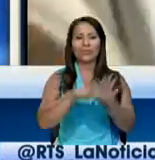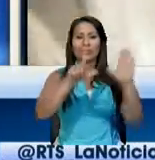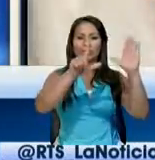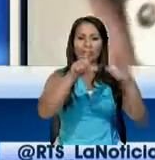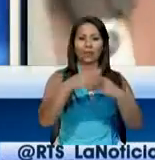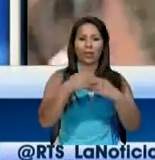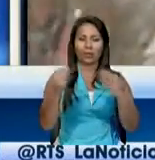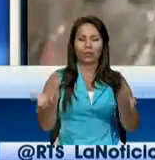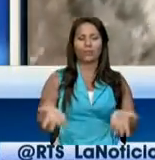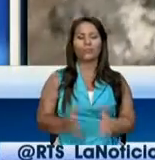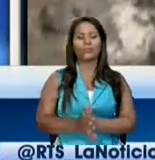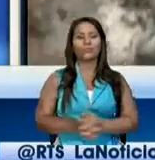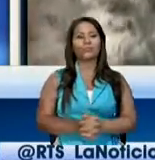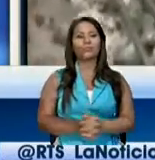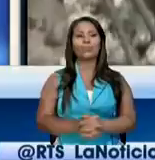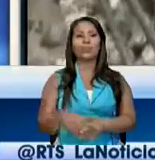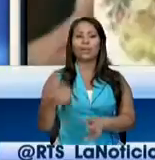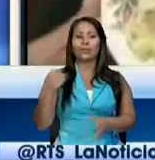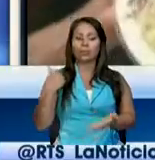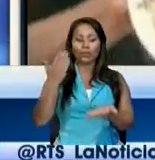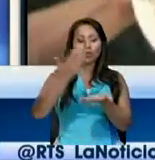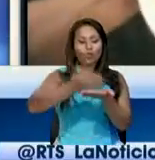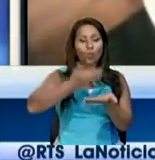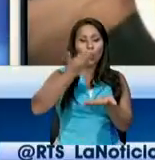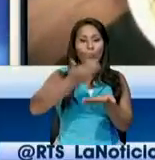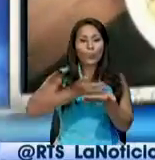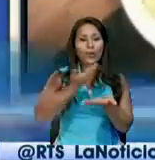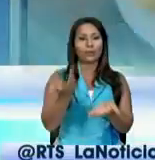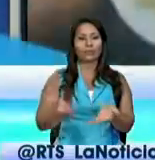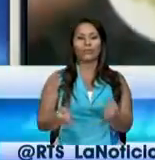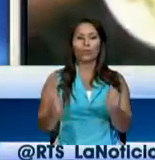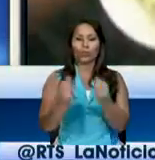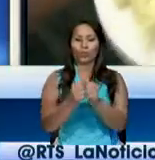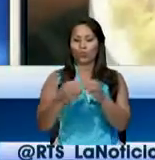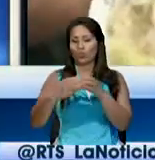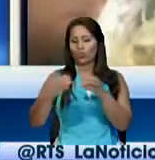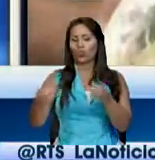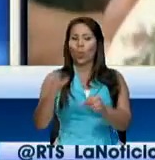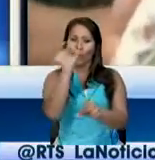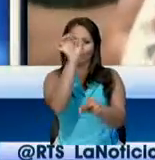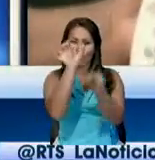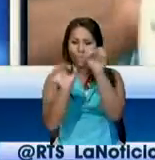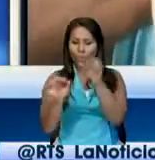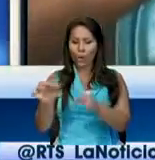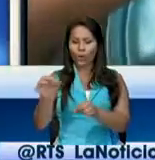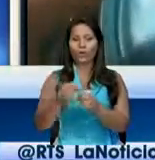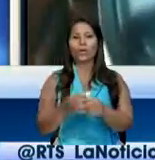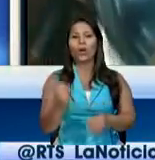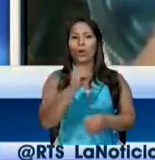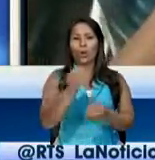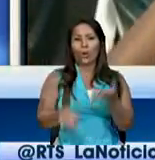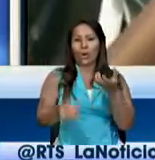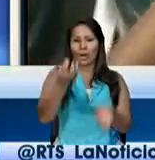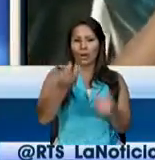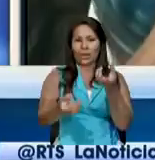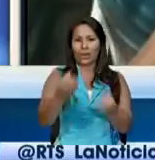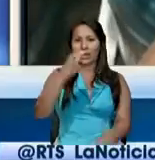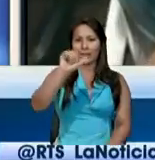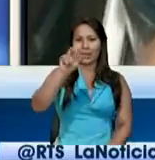$7. Incluye caldito con una yuquita, con motecito, canguil, arroz, guata viene con papita,